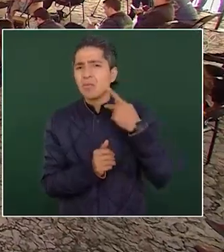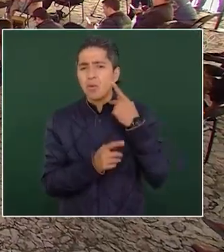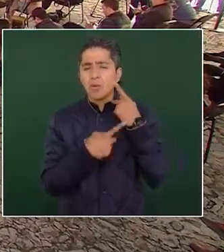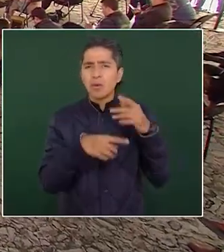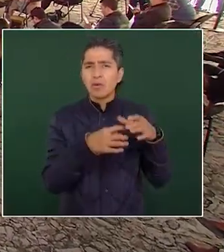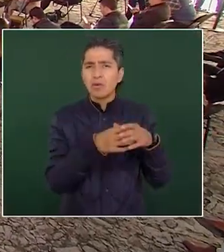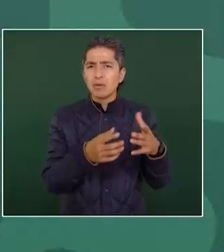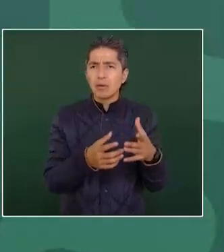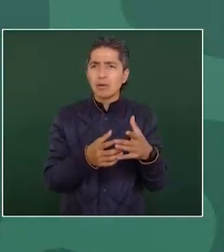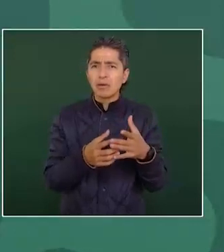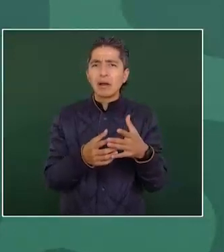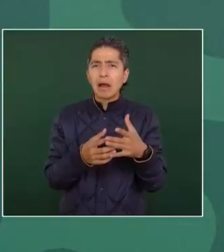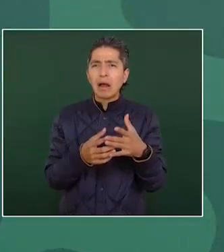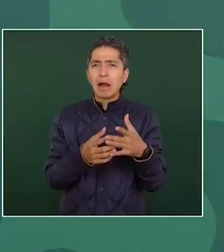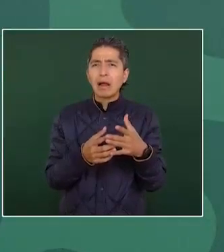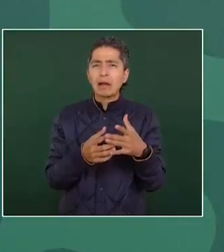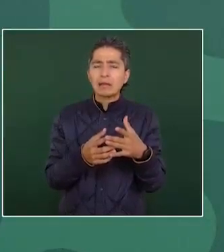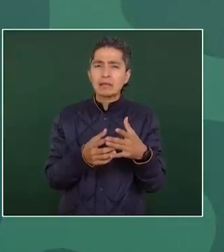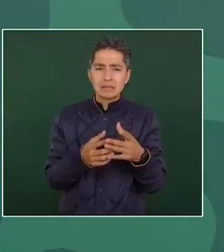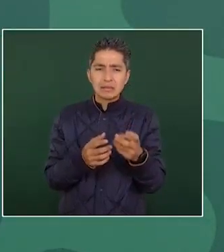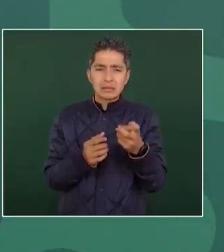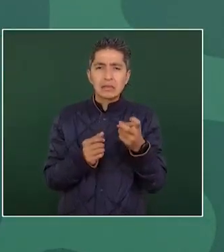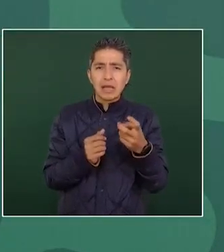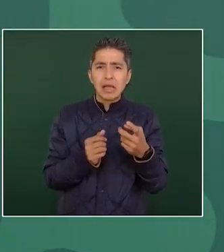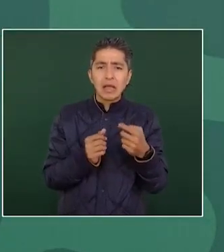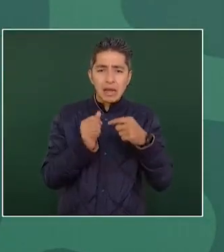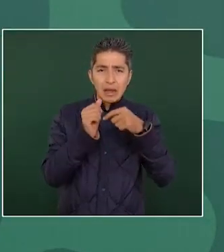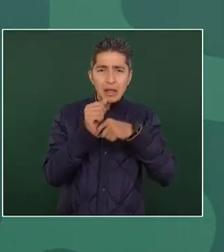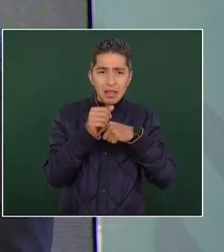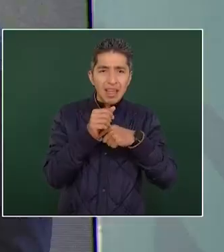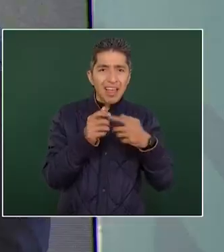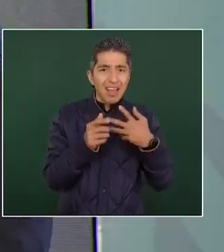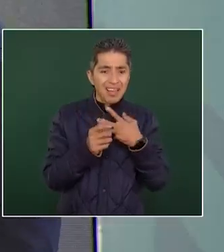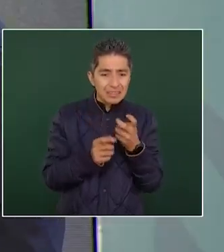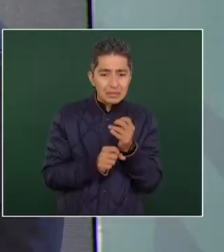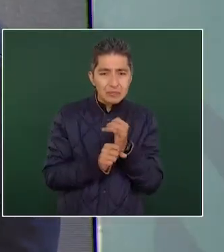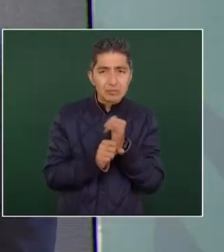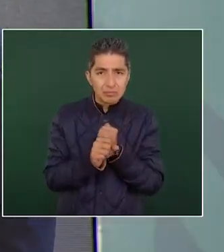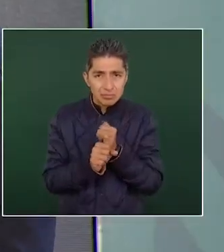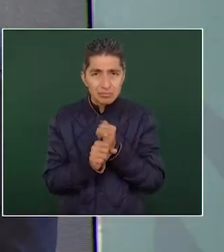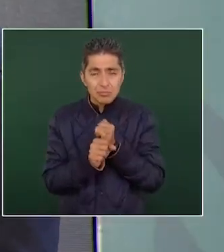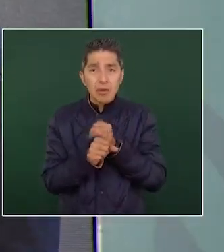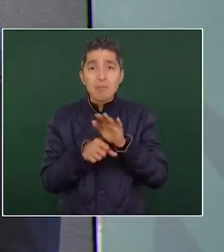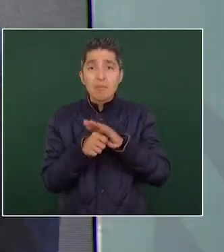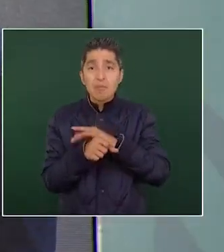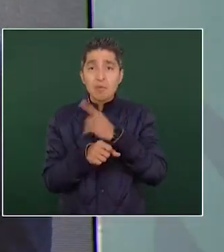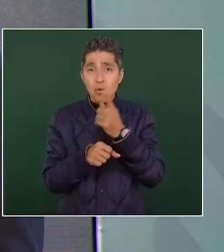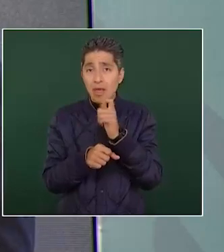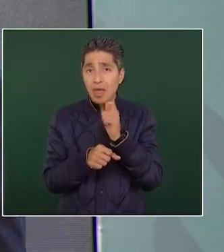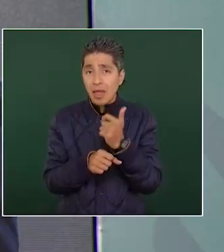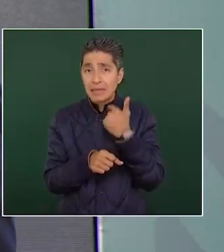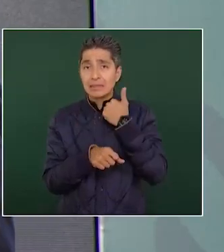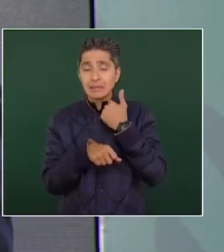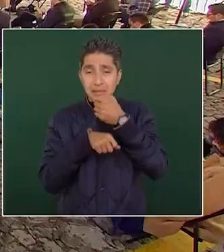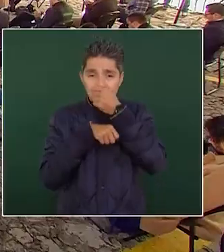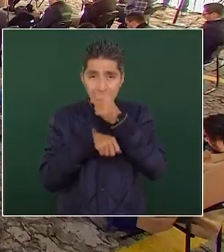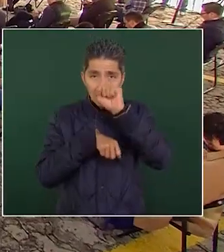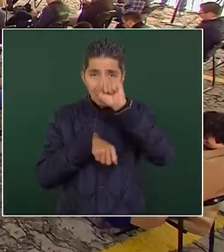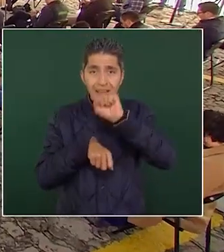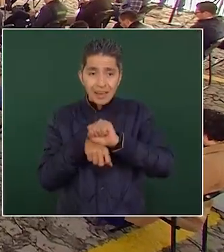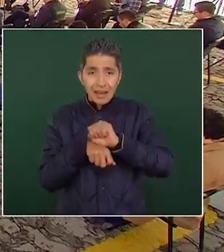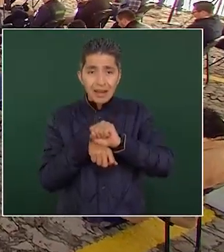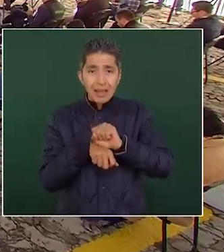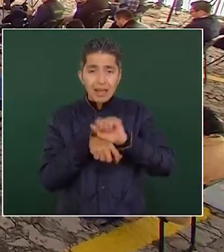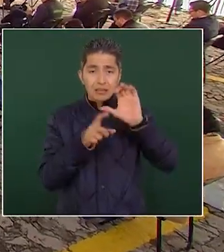que tuvo que ver con esta investigación, porque fue el secretario de la